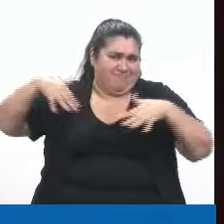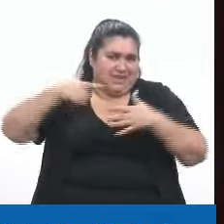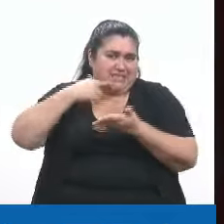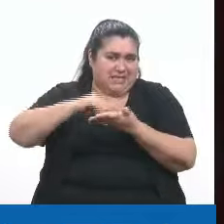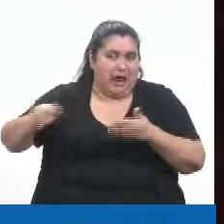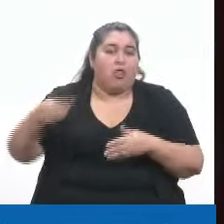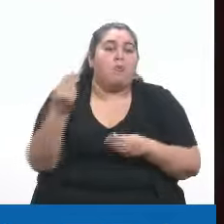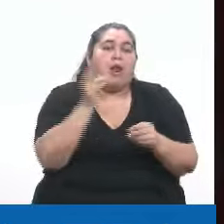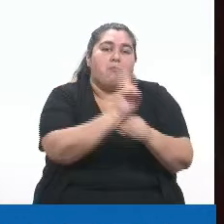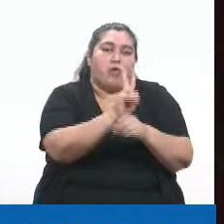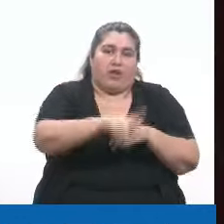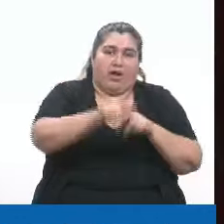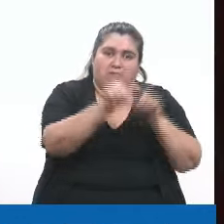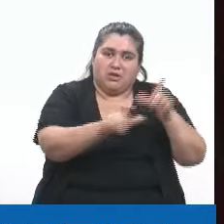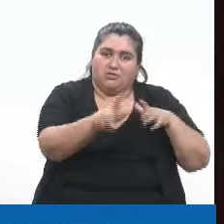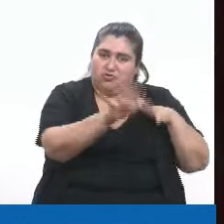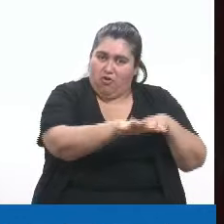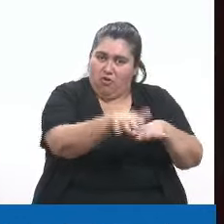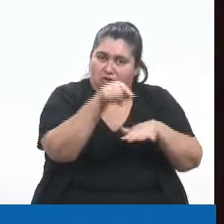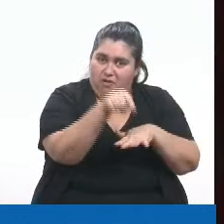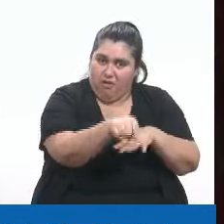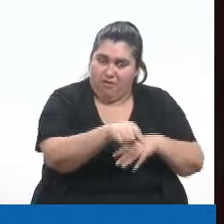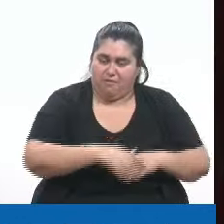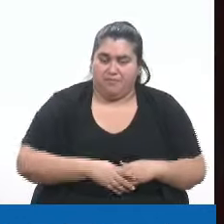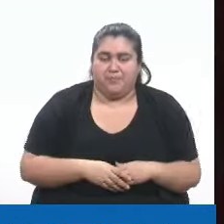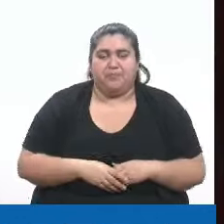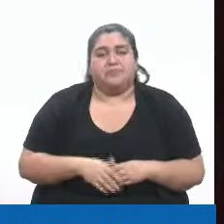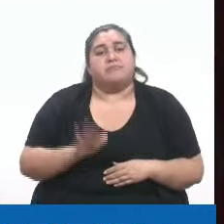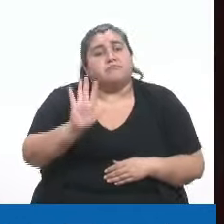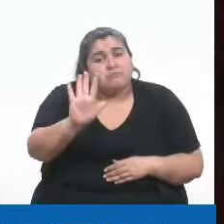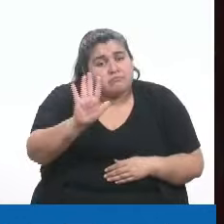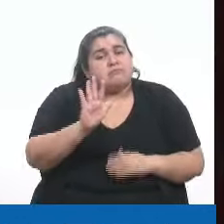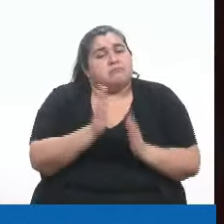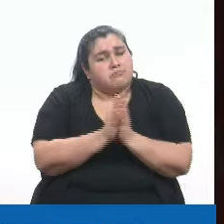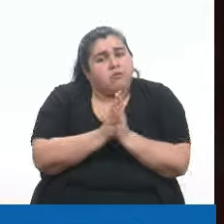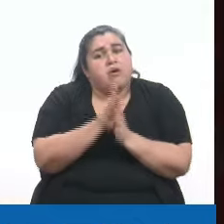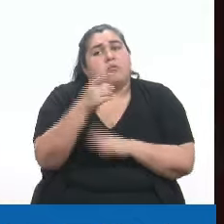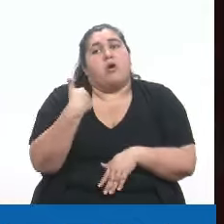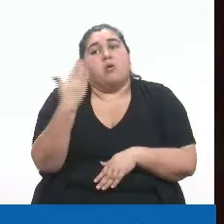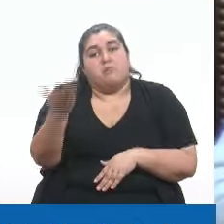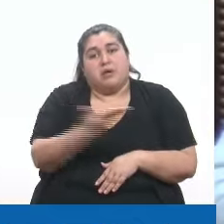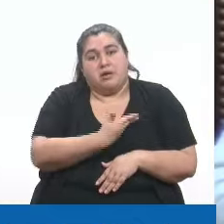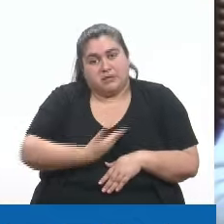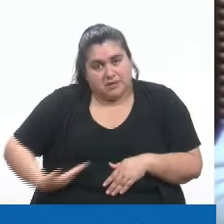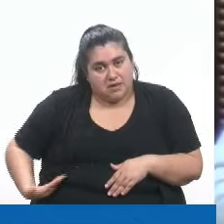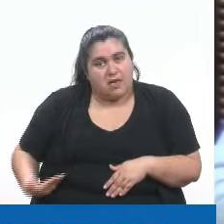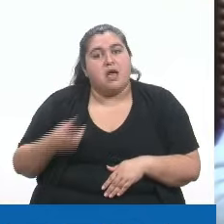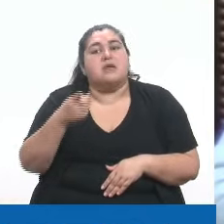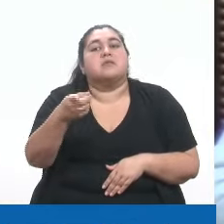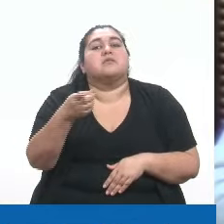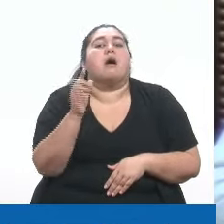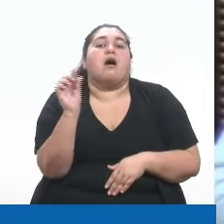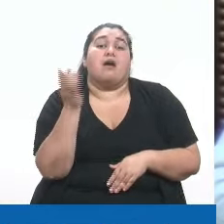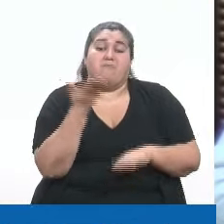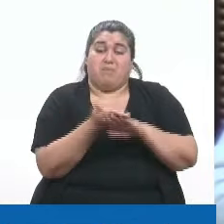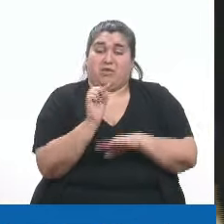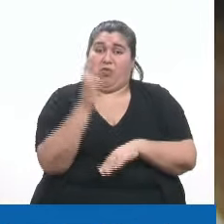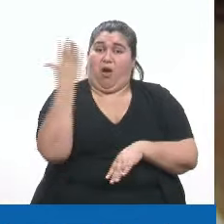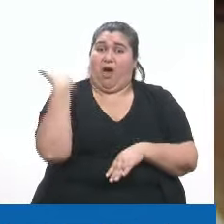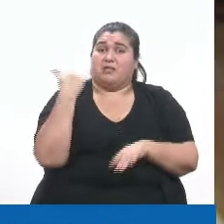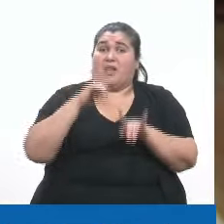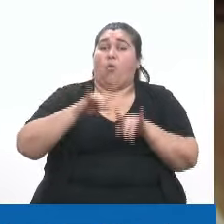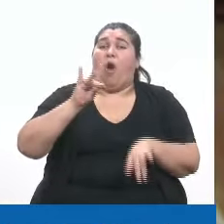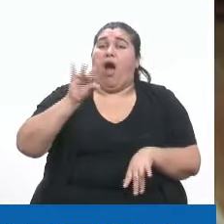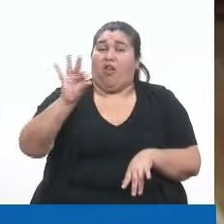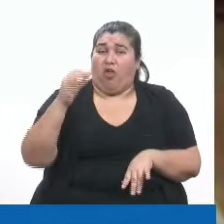argentinos y argentinas Así que pasemos por favor Le pido señora presidenta a la moción que hizo el senador guado de